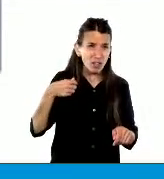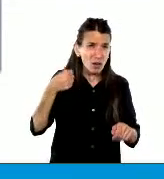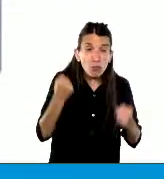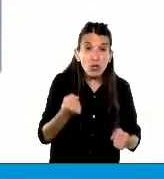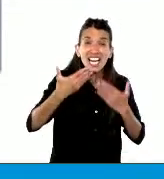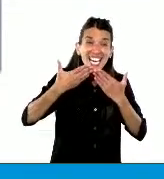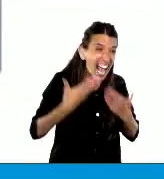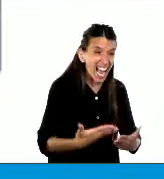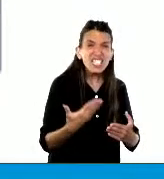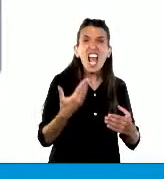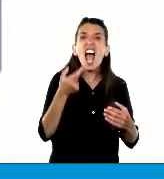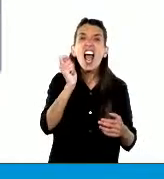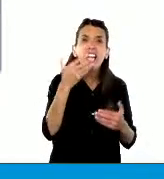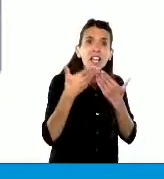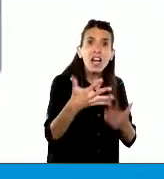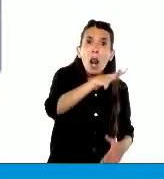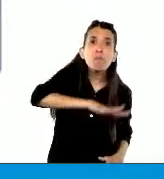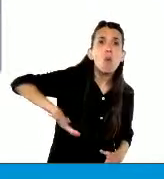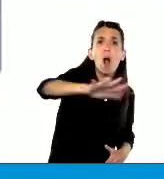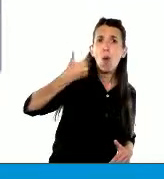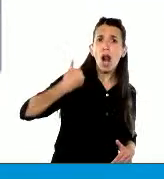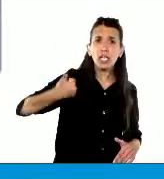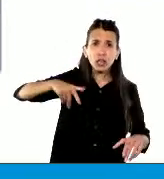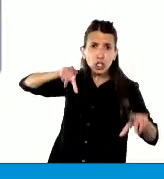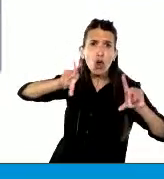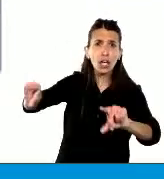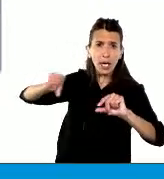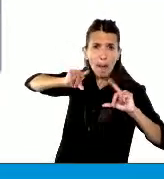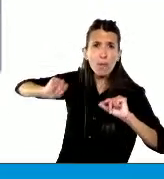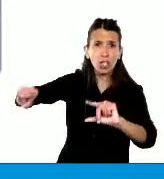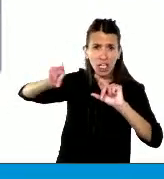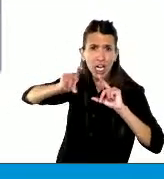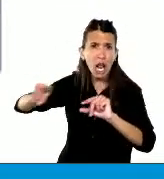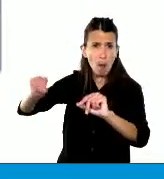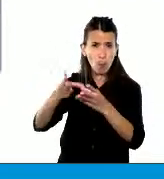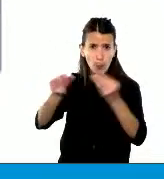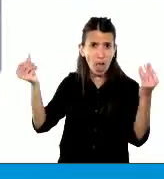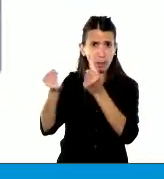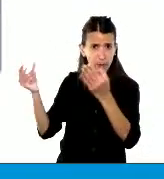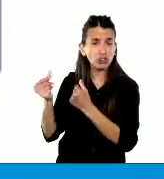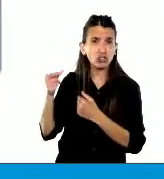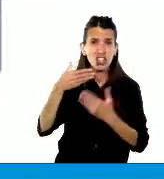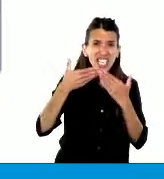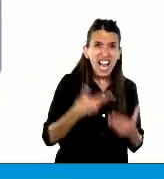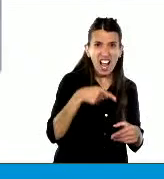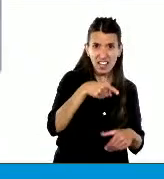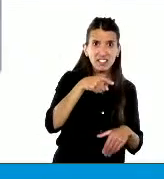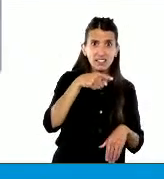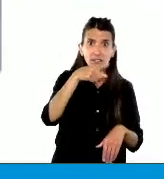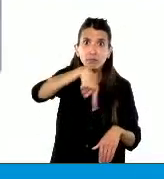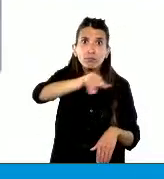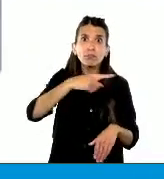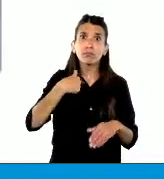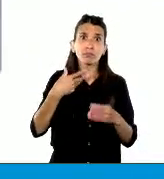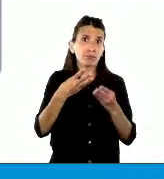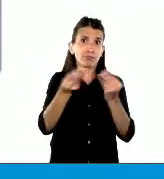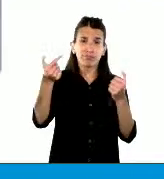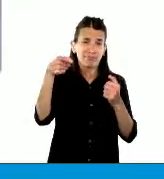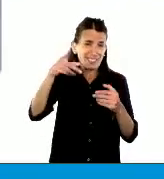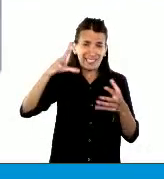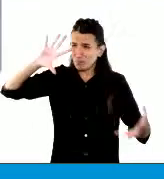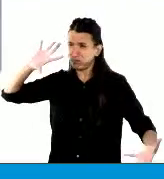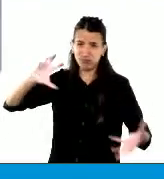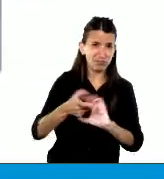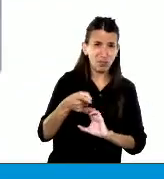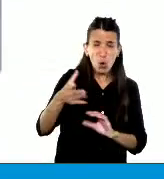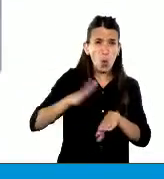no estarán desaparecidas, sino agravadas por el recuerdo del estrago causado y la revelación de las atrocidades